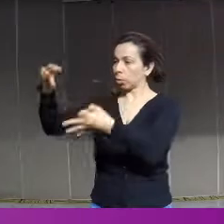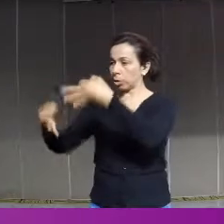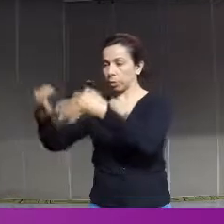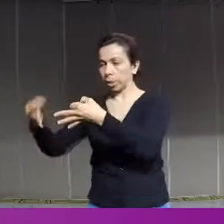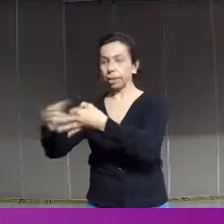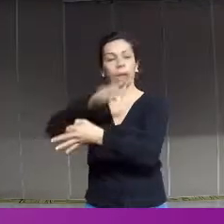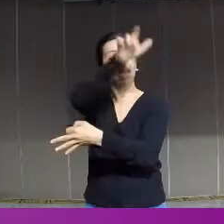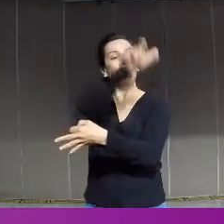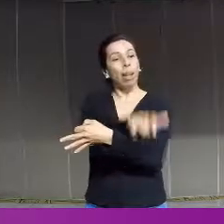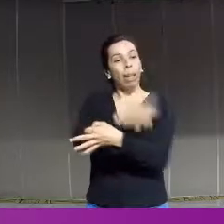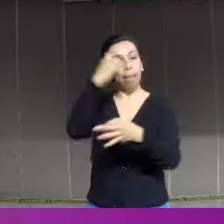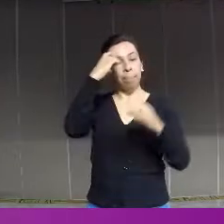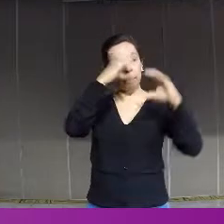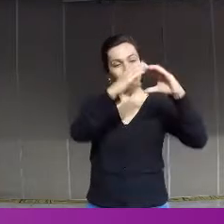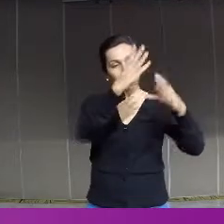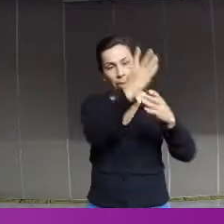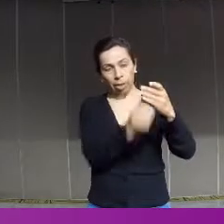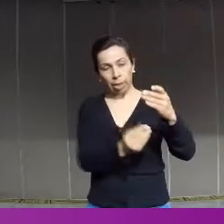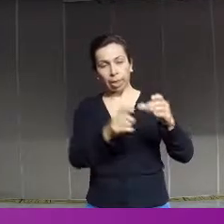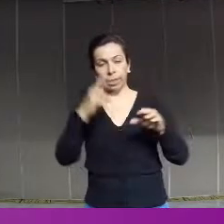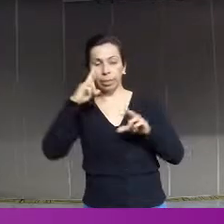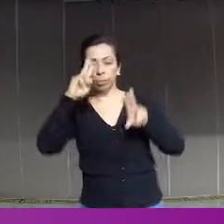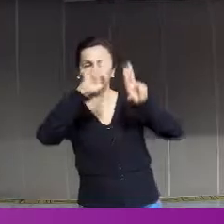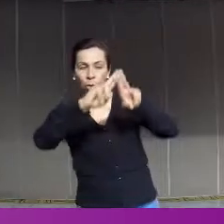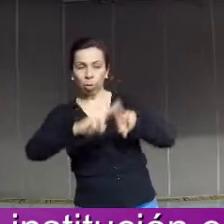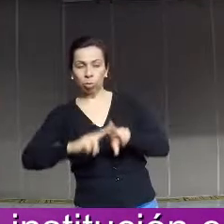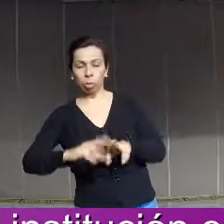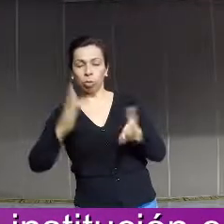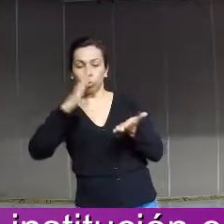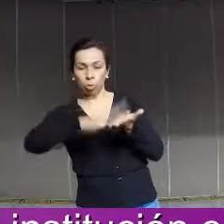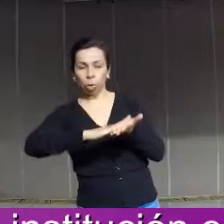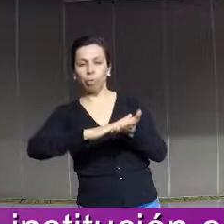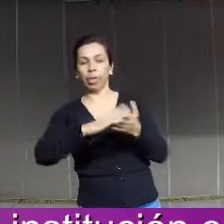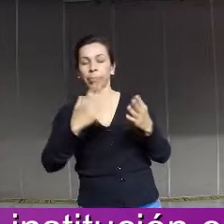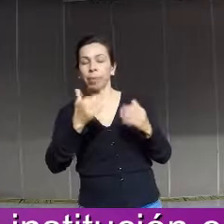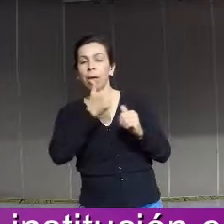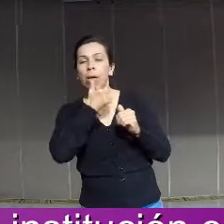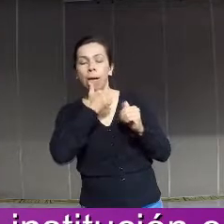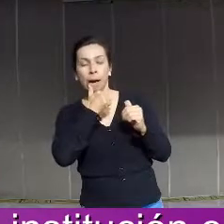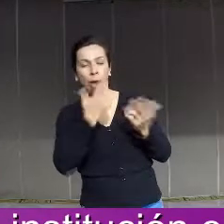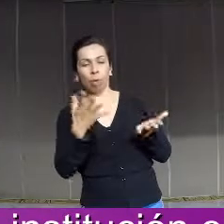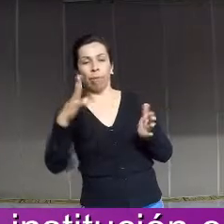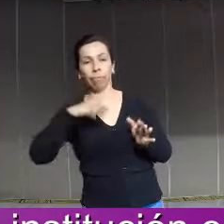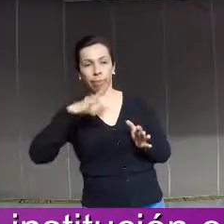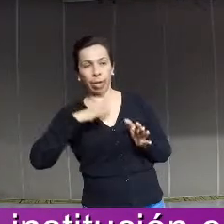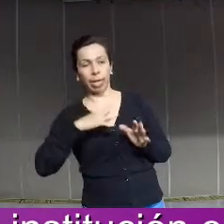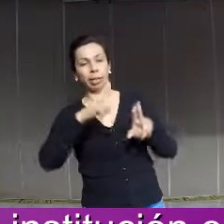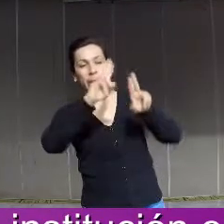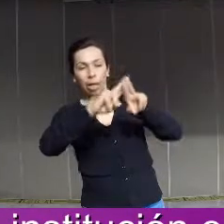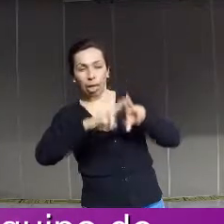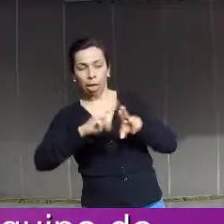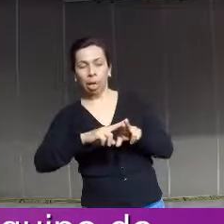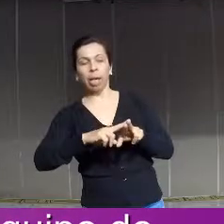estado nutricional del paciente, evitamos riesgos de deshidratación y desnutrición, monitorea la ingesta y el ajuste del plan